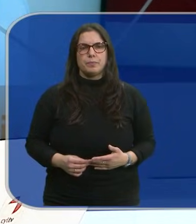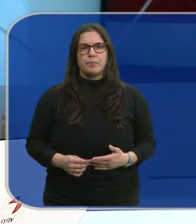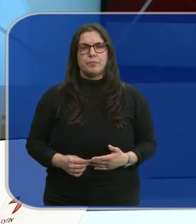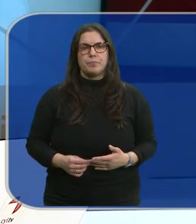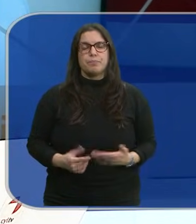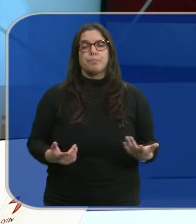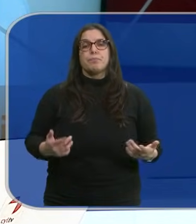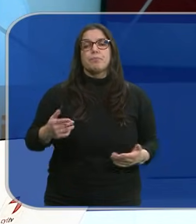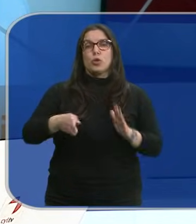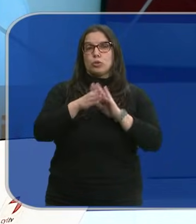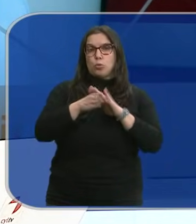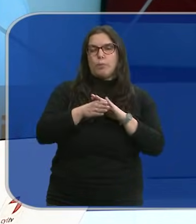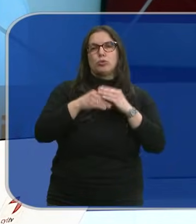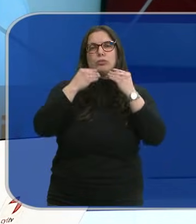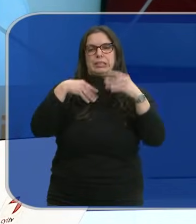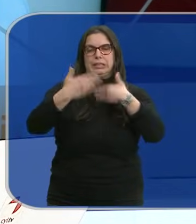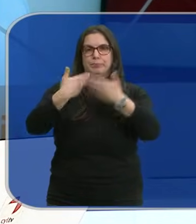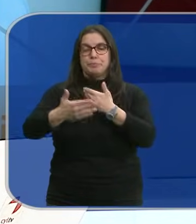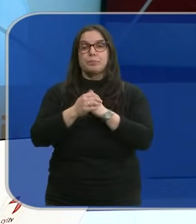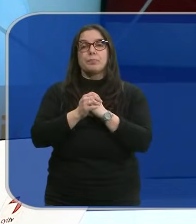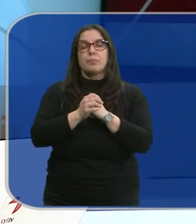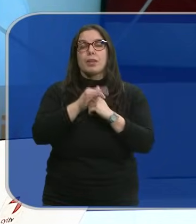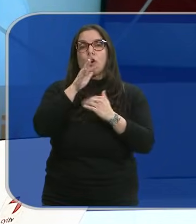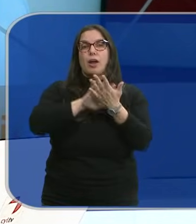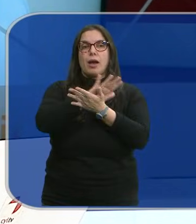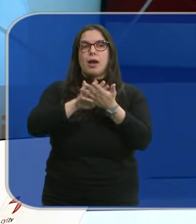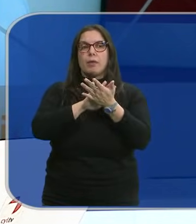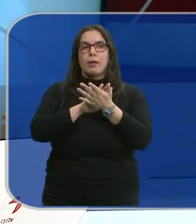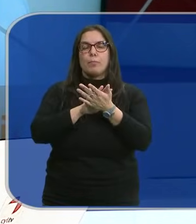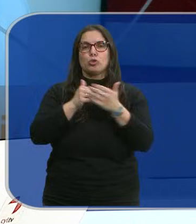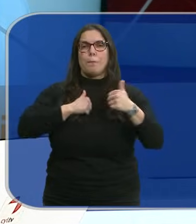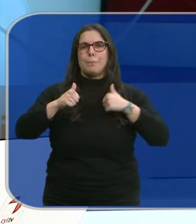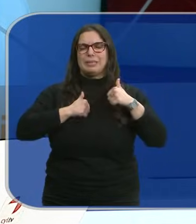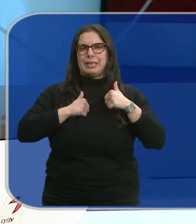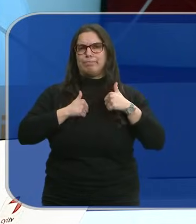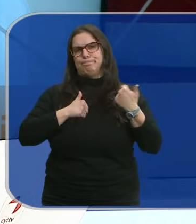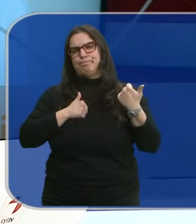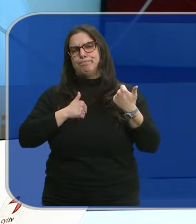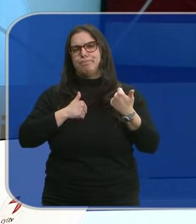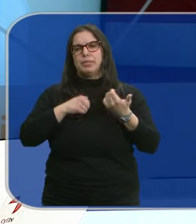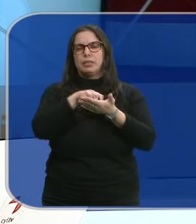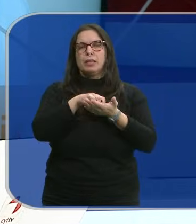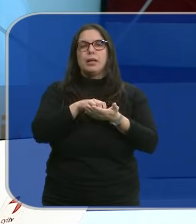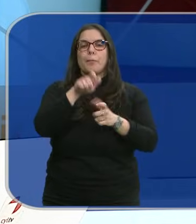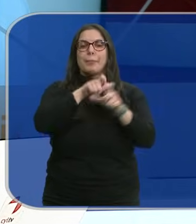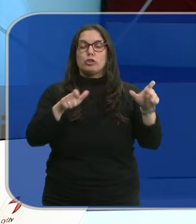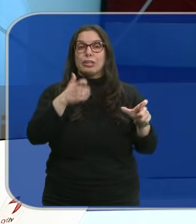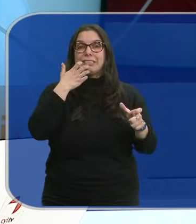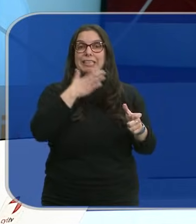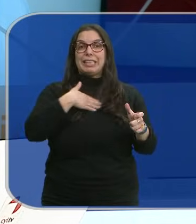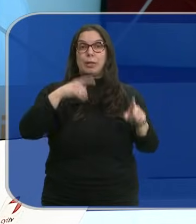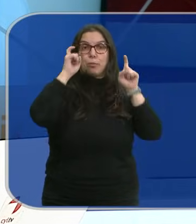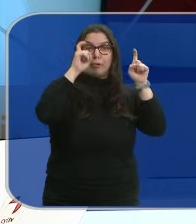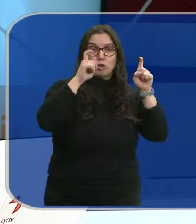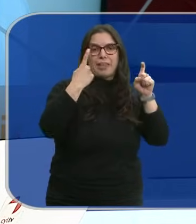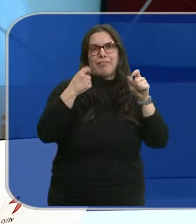Después de esta noticia de última hora continuamos con nuestro informativo. Les hablamos ahora de un polémico máster. Es el que necesitan aprobar los futuros profesores